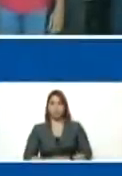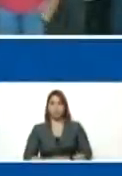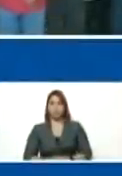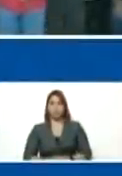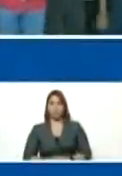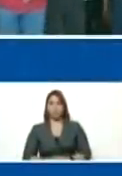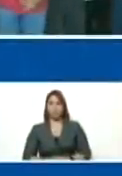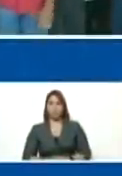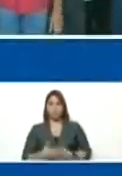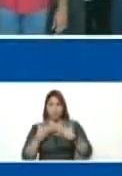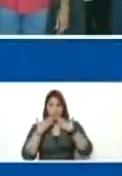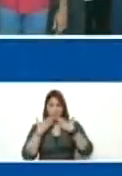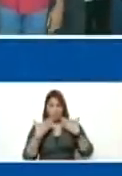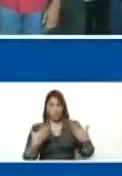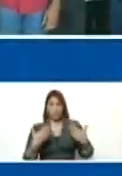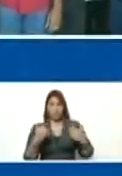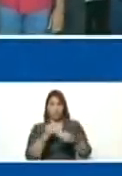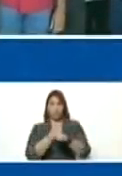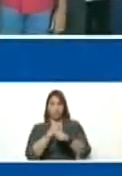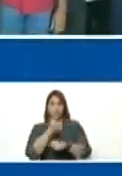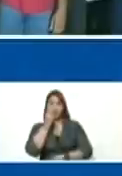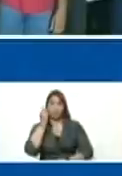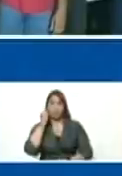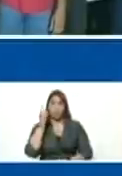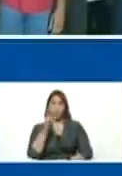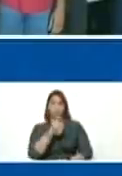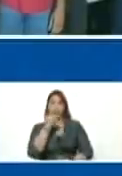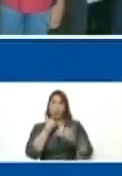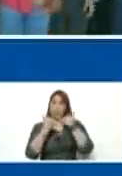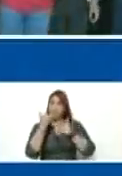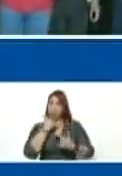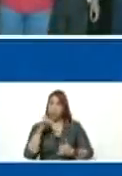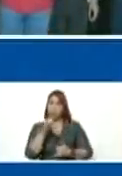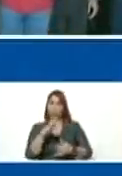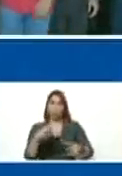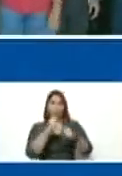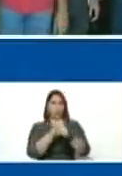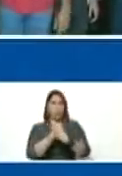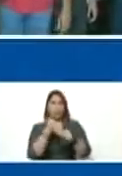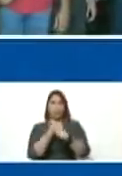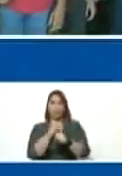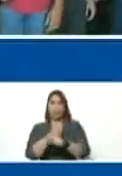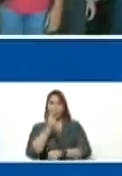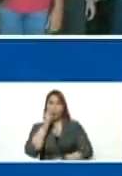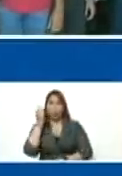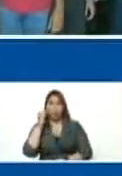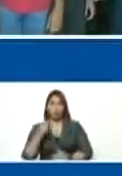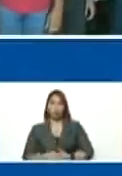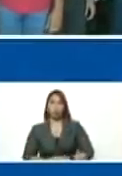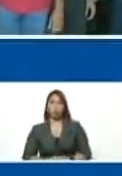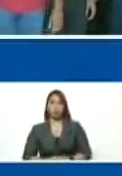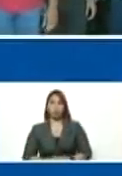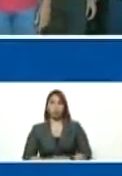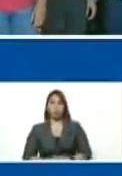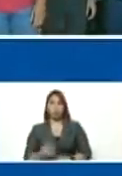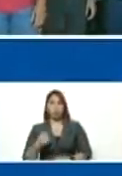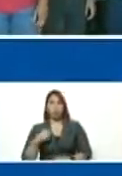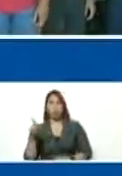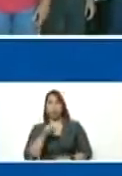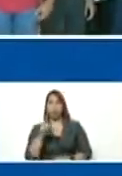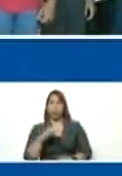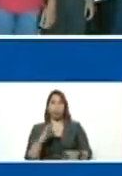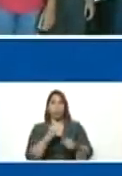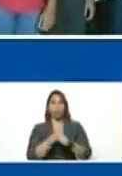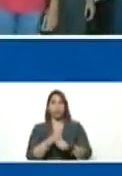La clase obrera. Se equivocan los que no confían en la clase obrera. Y yo no confío de la boca para